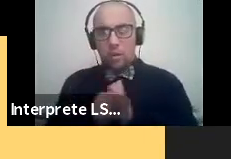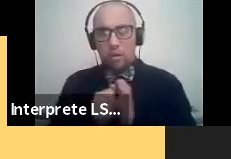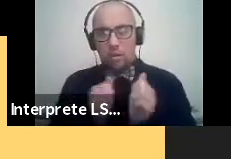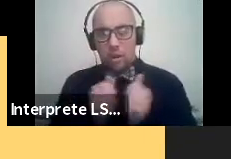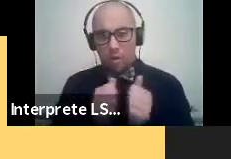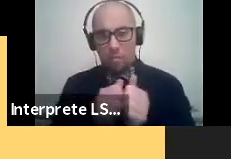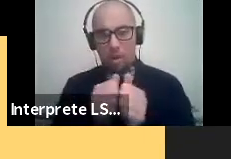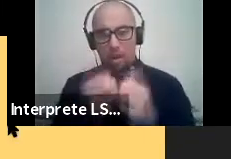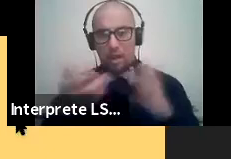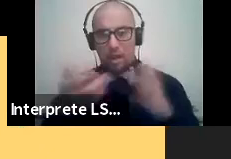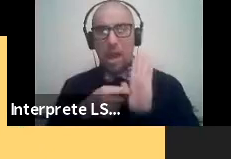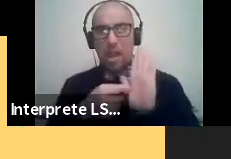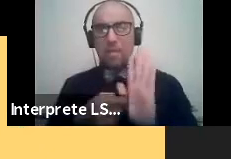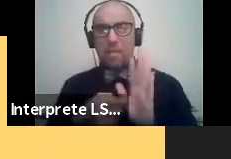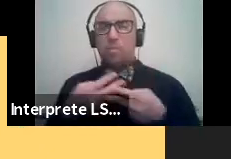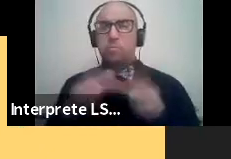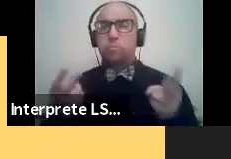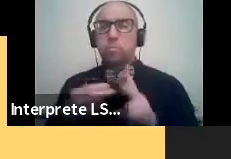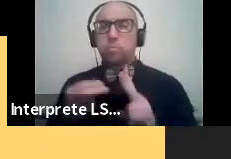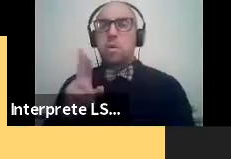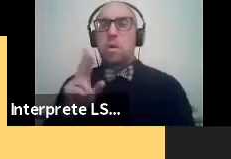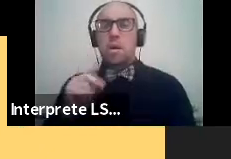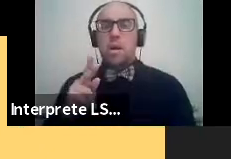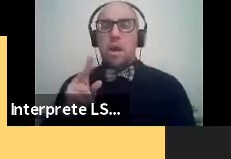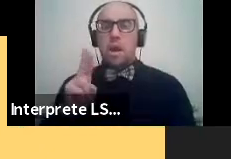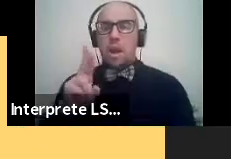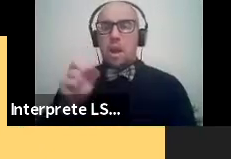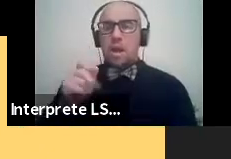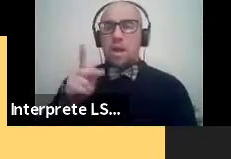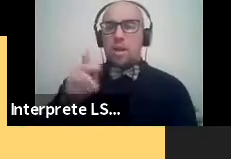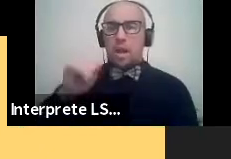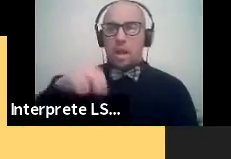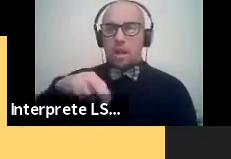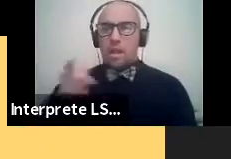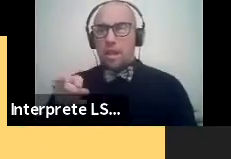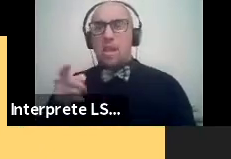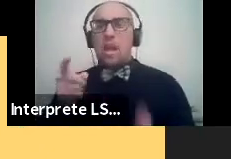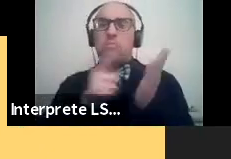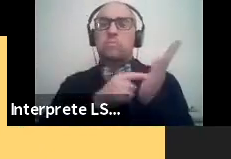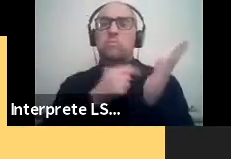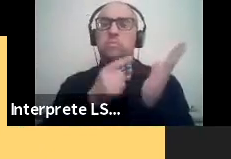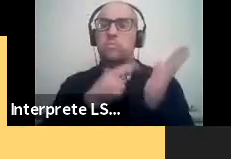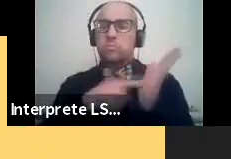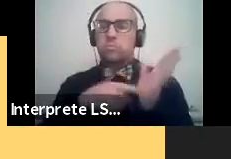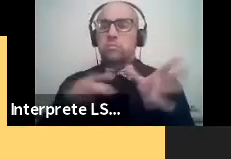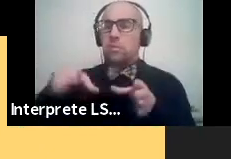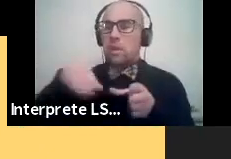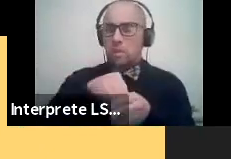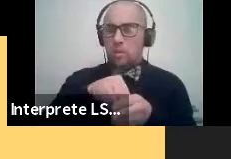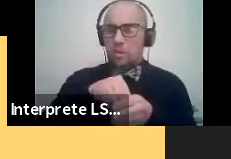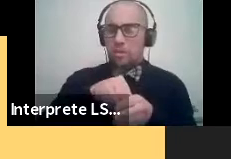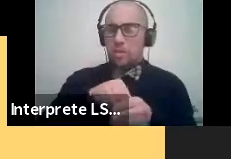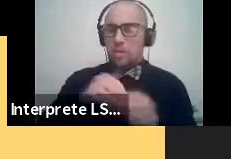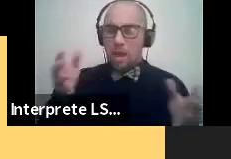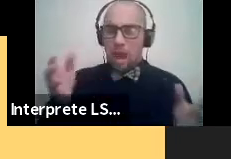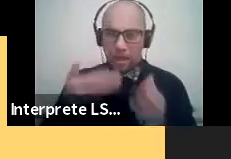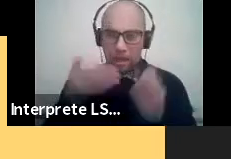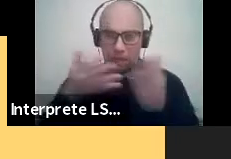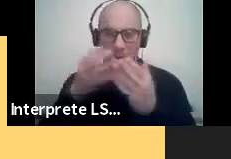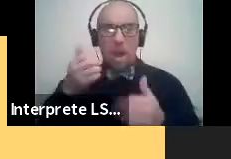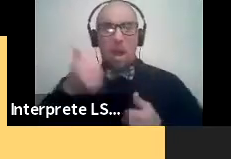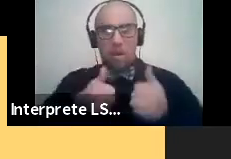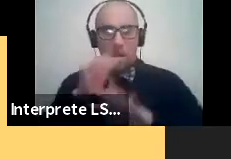este lanzamiento de Rakim, que es una aplicación inclusiva para estimular